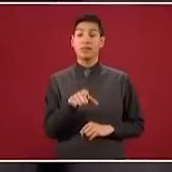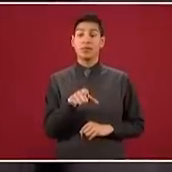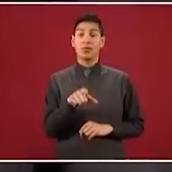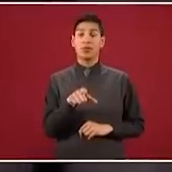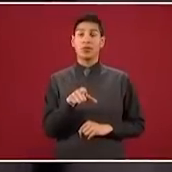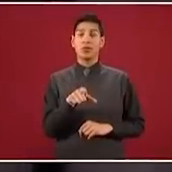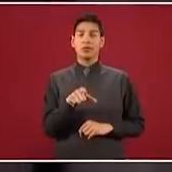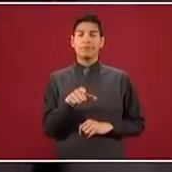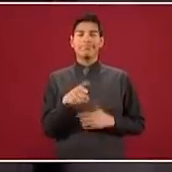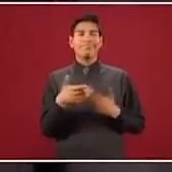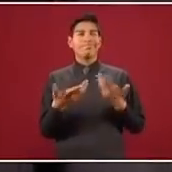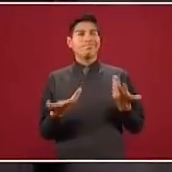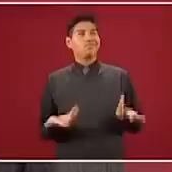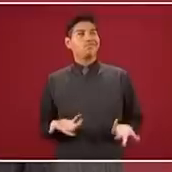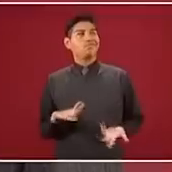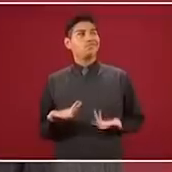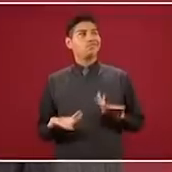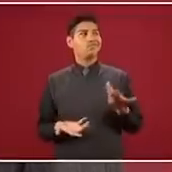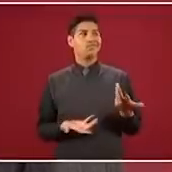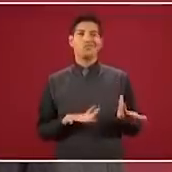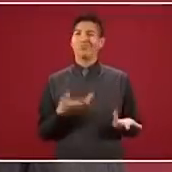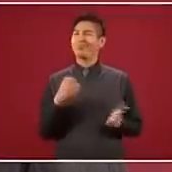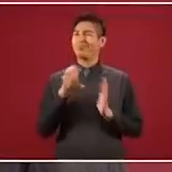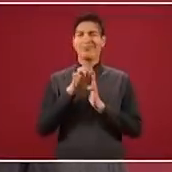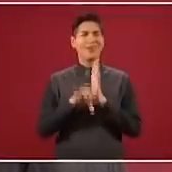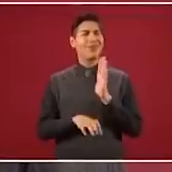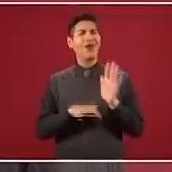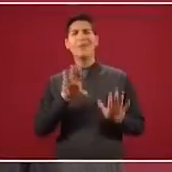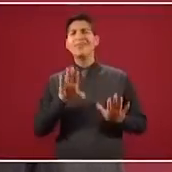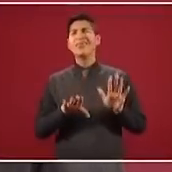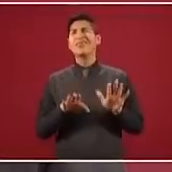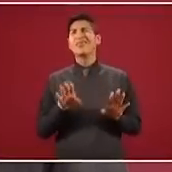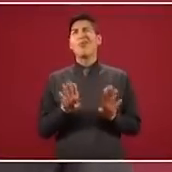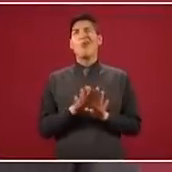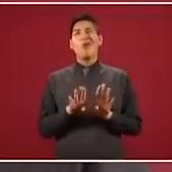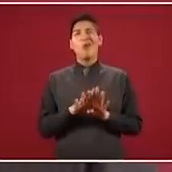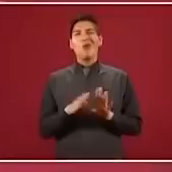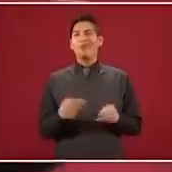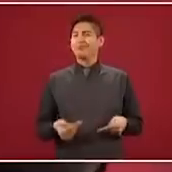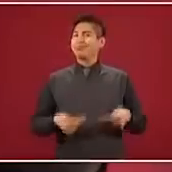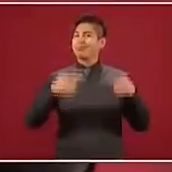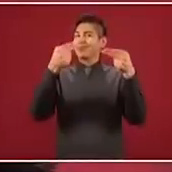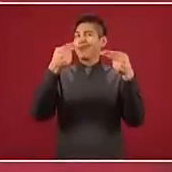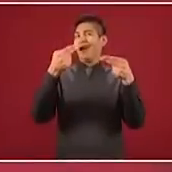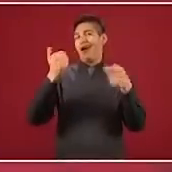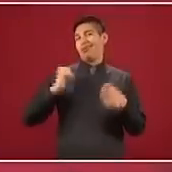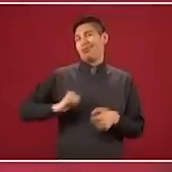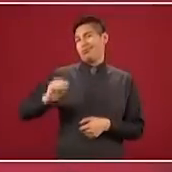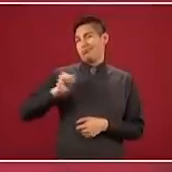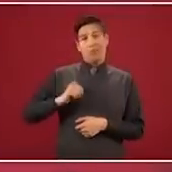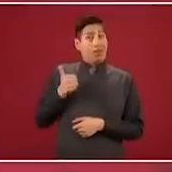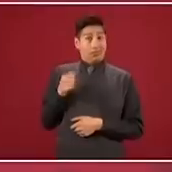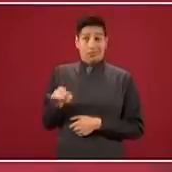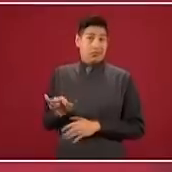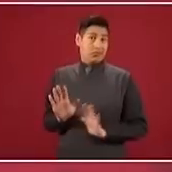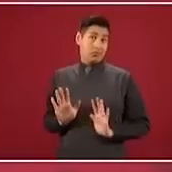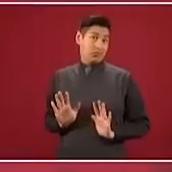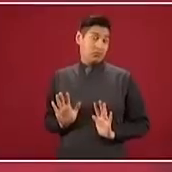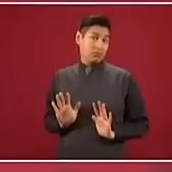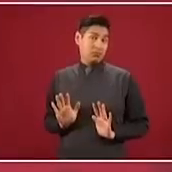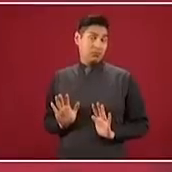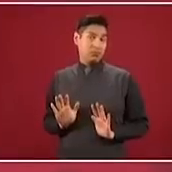sigan habiendo negocios como se hacía anteriormente,